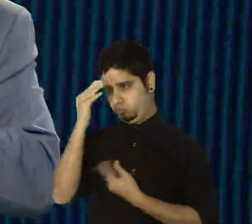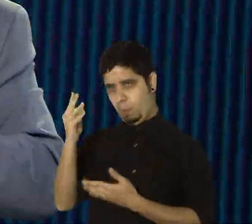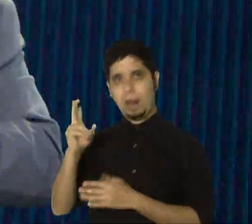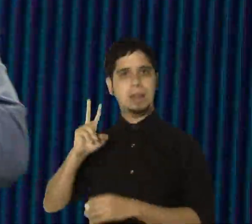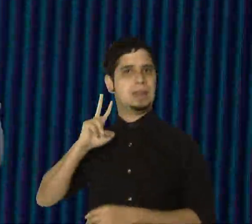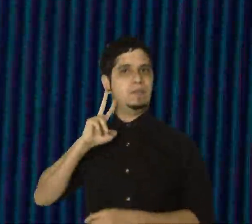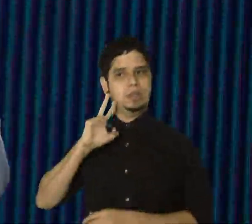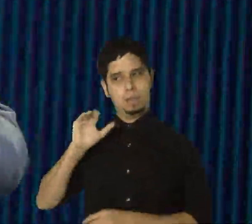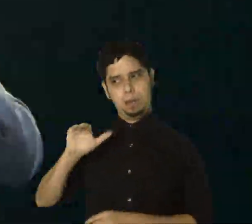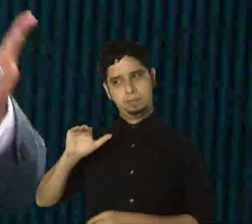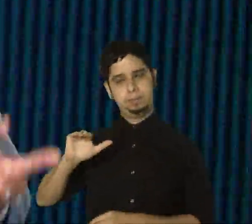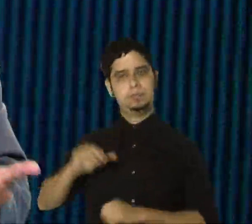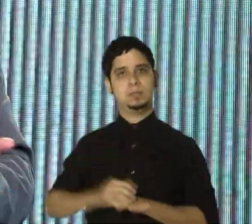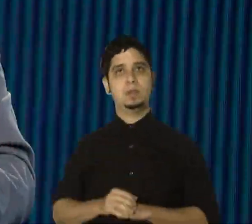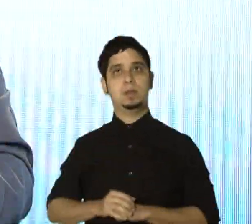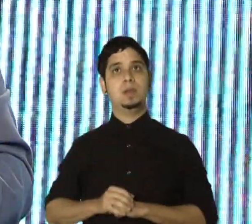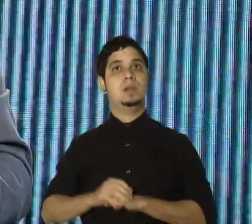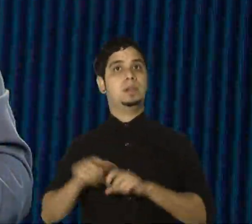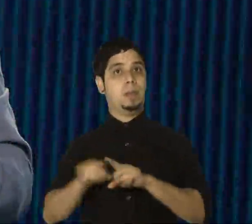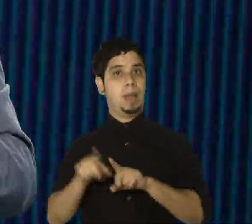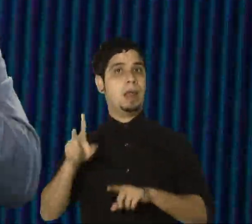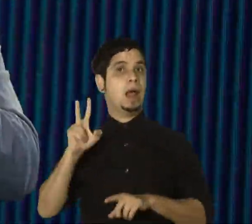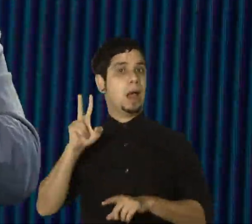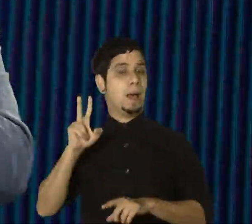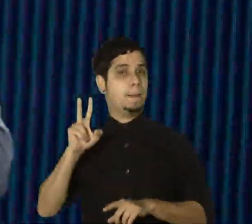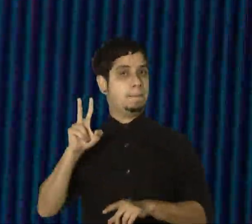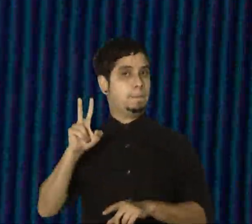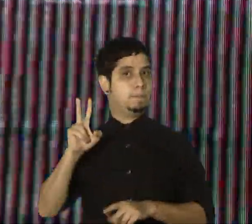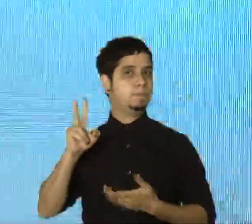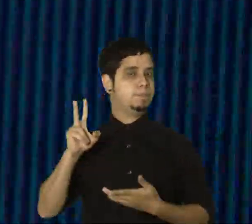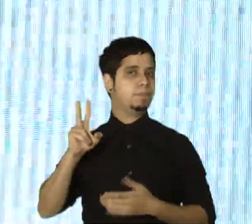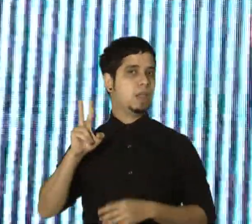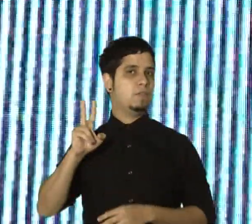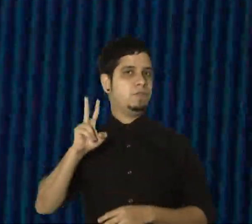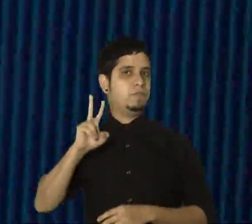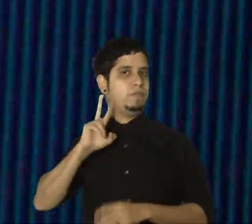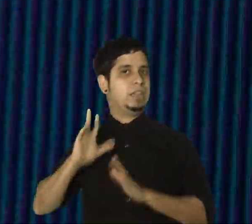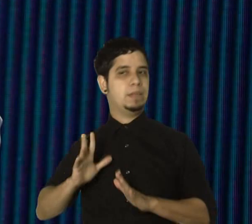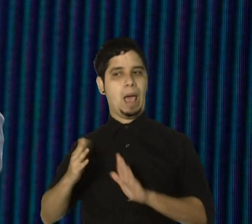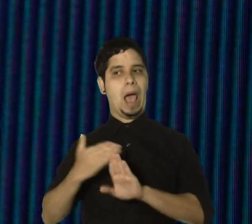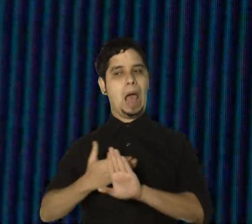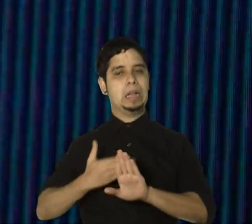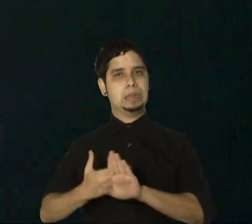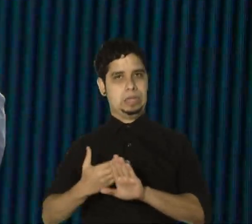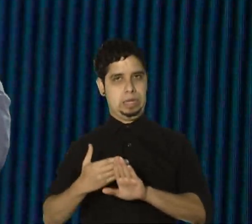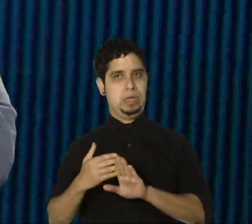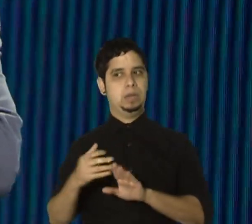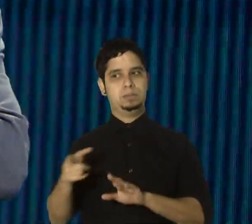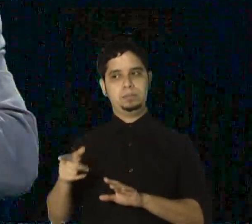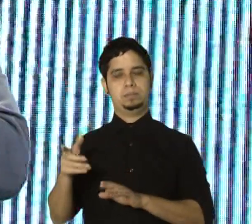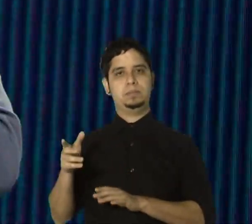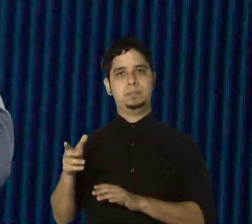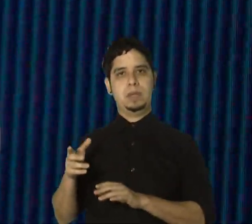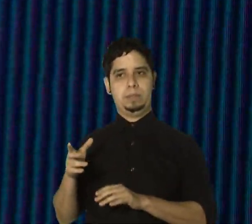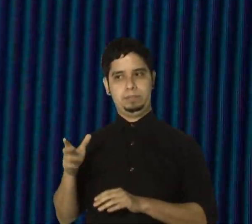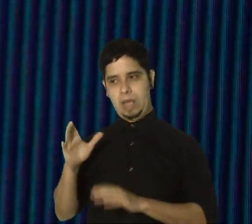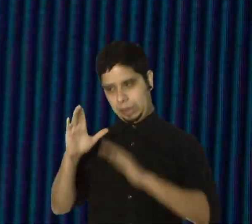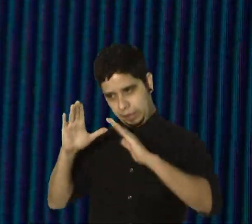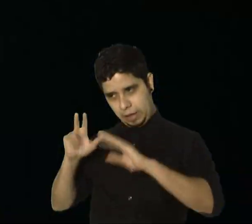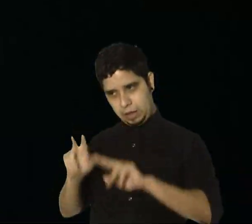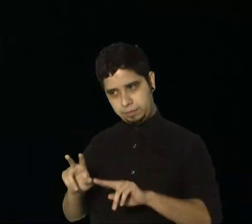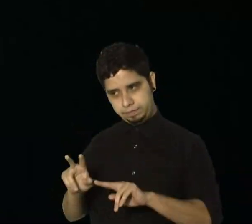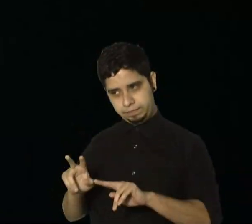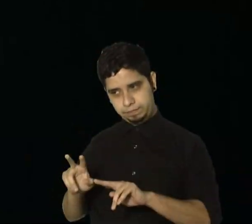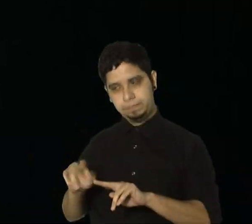esas víctimas. De hecho, tiene que escuchar a esas víctimas antes de tomar una determinación con respecto a si le da o no el beneficio de libertad bajo palabra